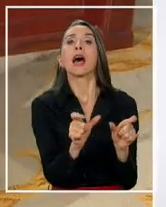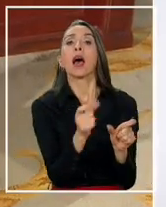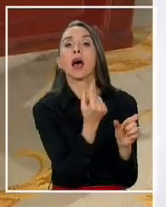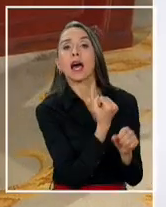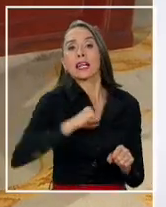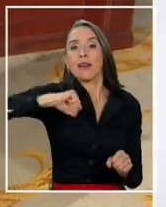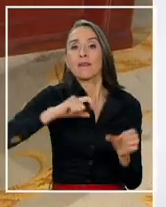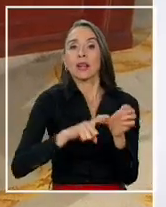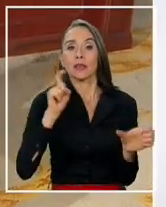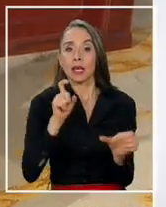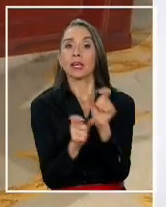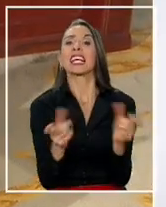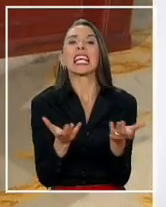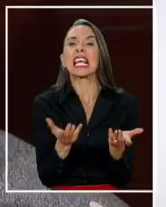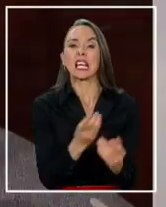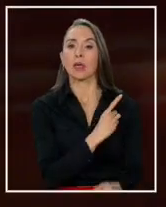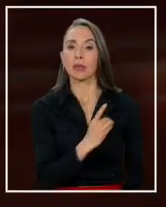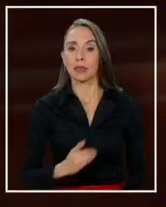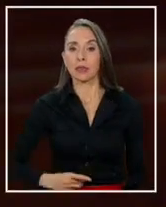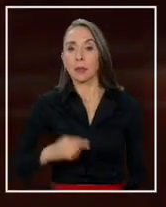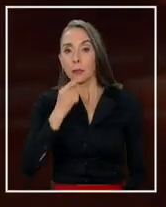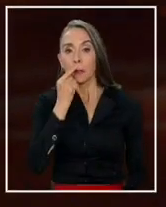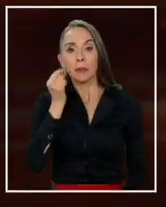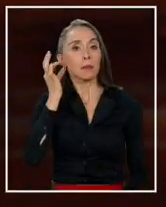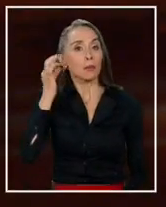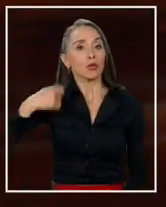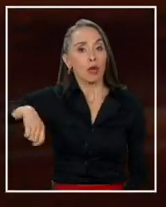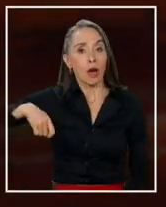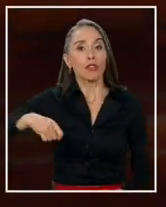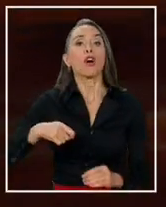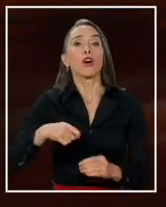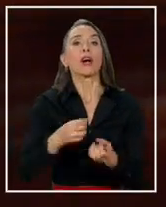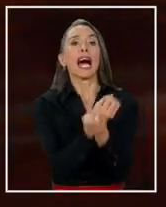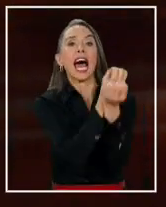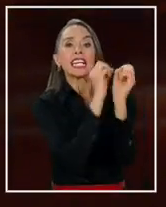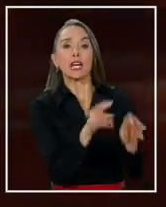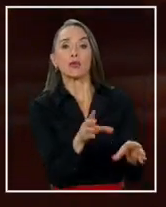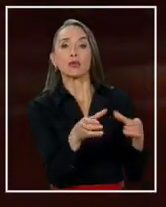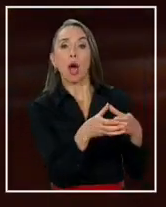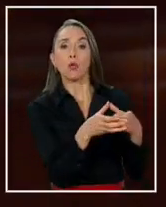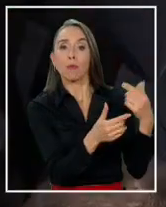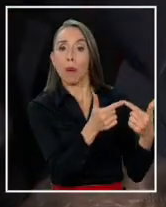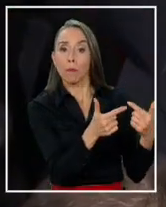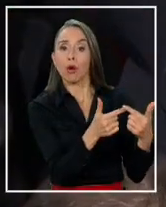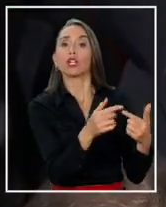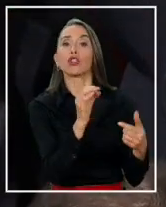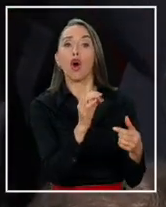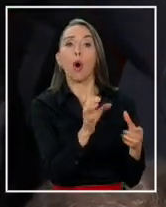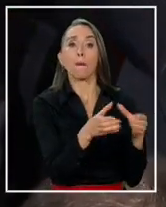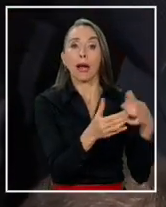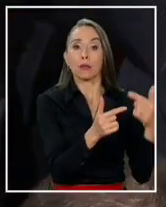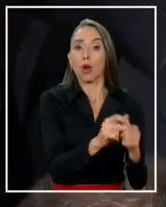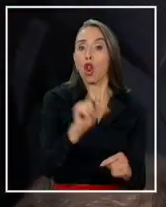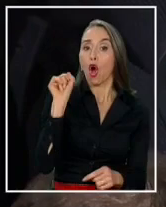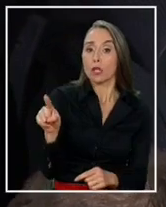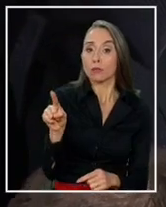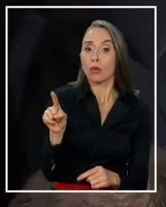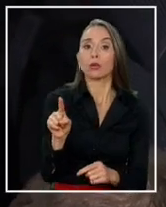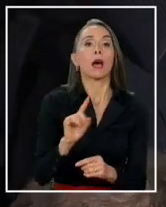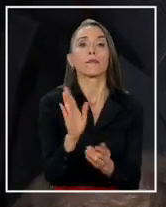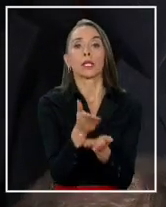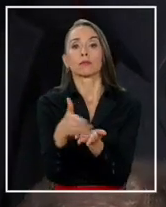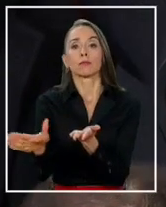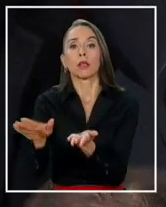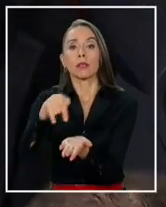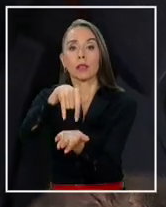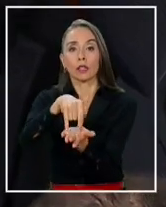consiste? Todos aquellos parlamentarios que renuncien o los expulsen de su partido perderían su cupo en el Congreso. Se aprobó también la norma